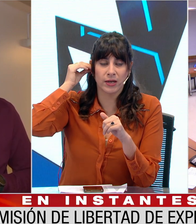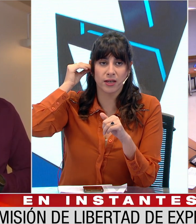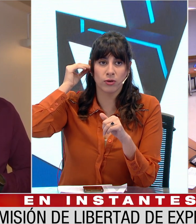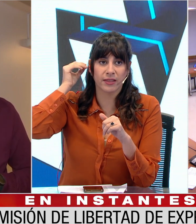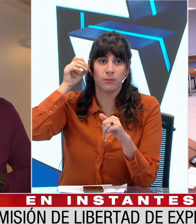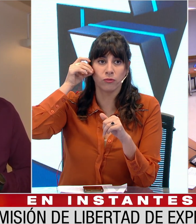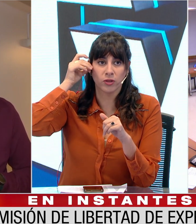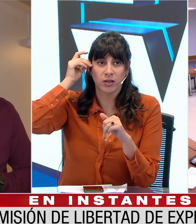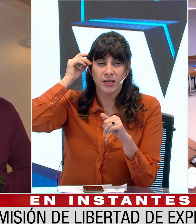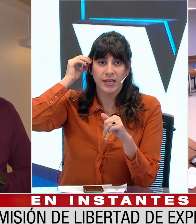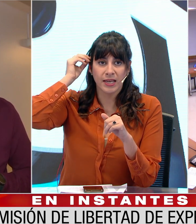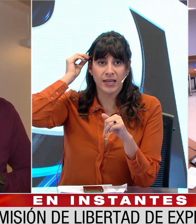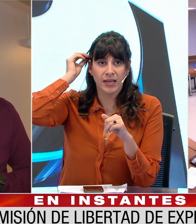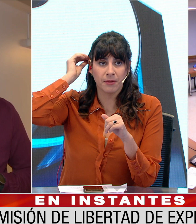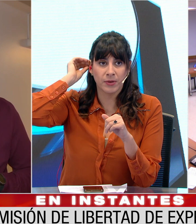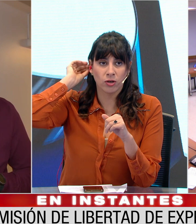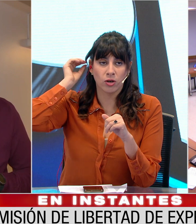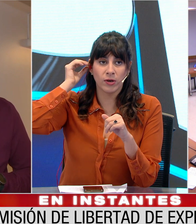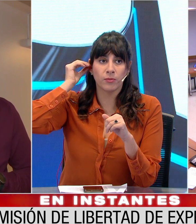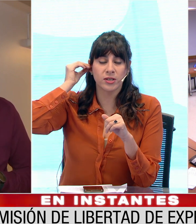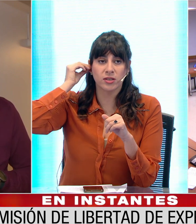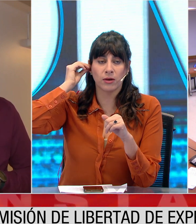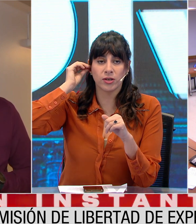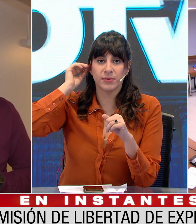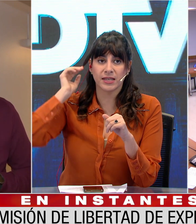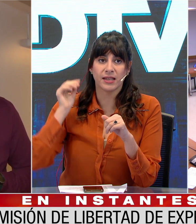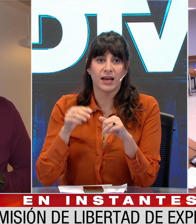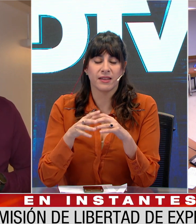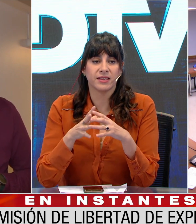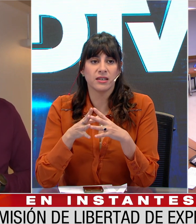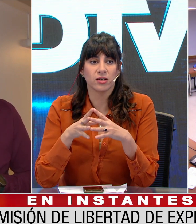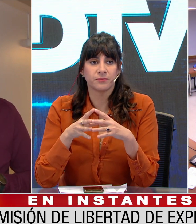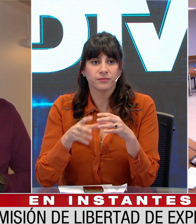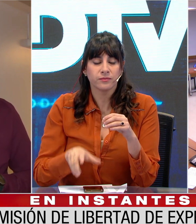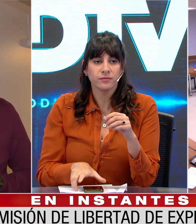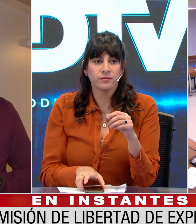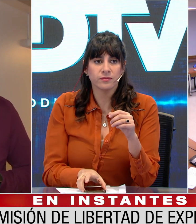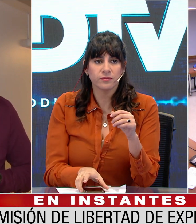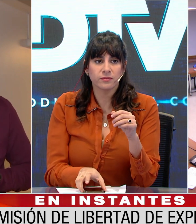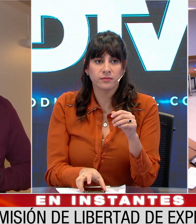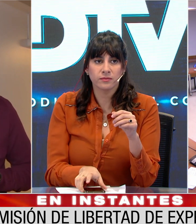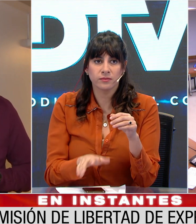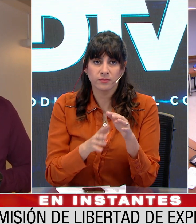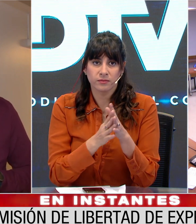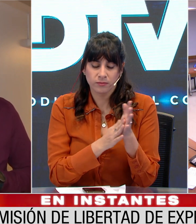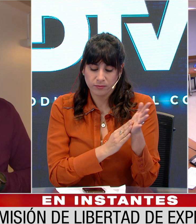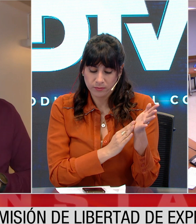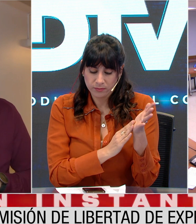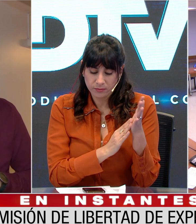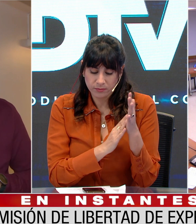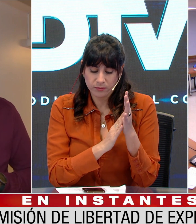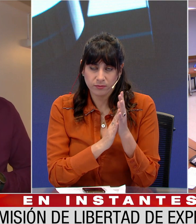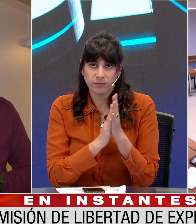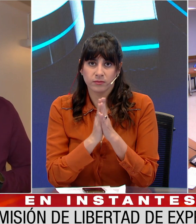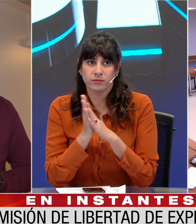parado en cualquier lugar del mundo. Pero por eso está bueno empezar a también debatirlo. al mismo tiempo. Sí, y también